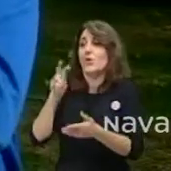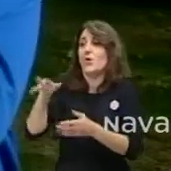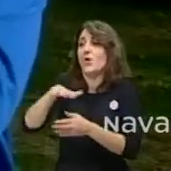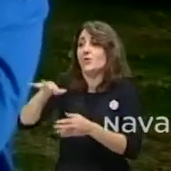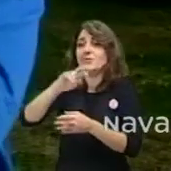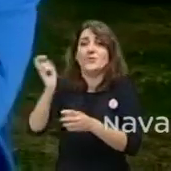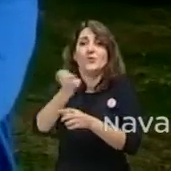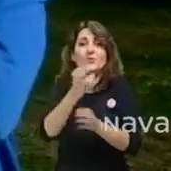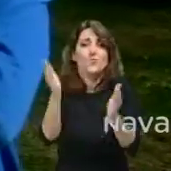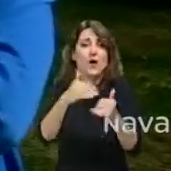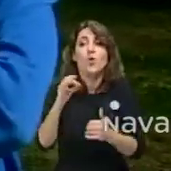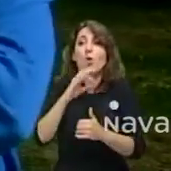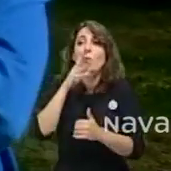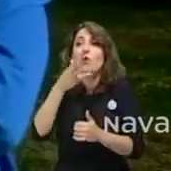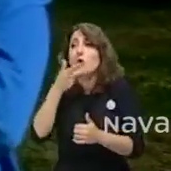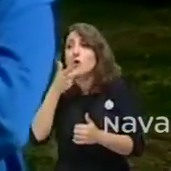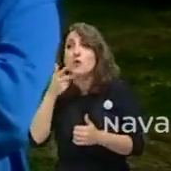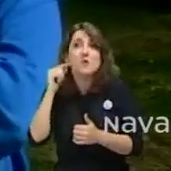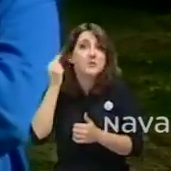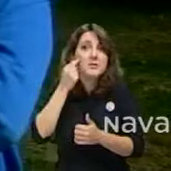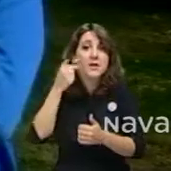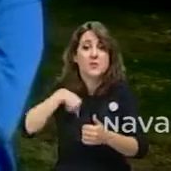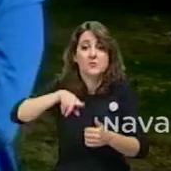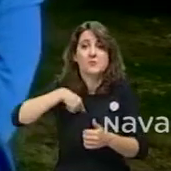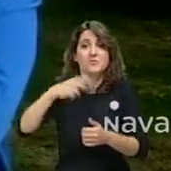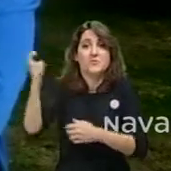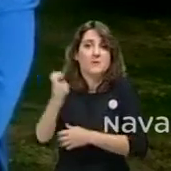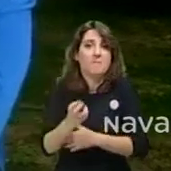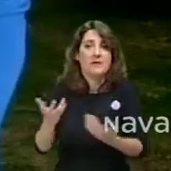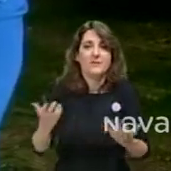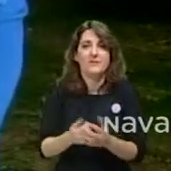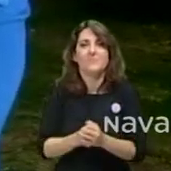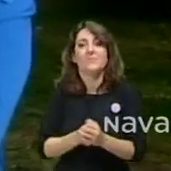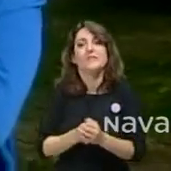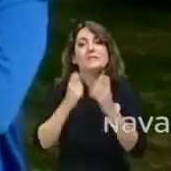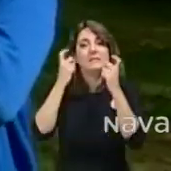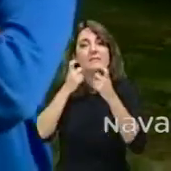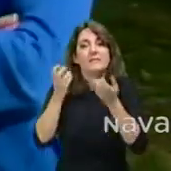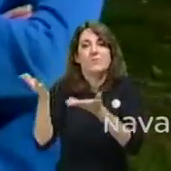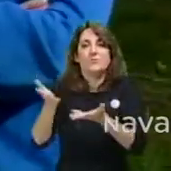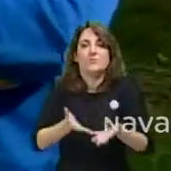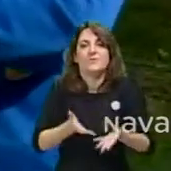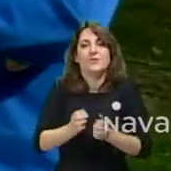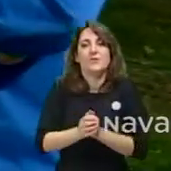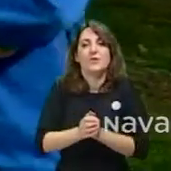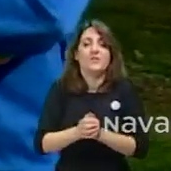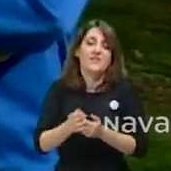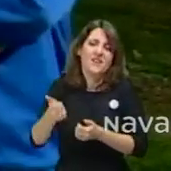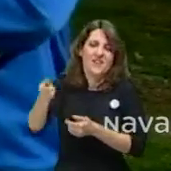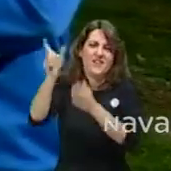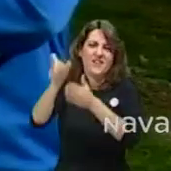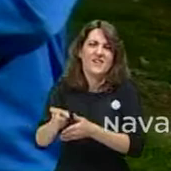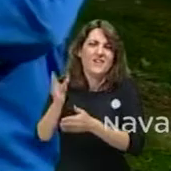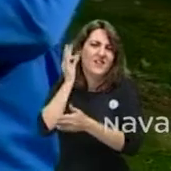nos conocían o porque habían oído hablar de nosotros. Y, en fin, procuramos ser acogedores, eso sí. Sobre todo ella, que tiene